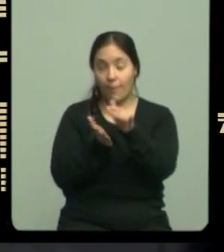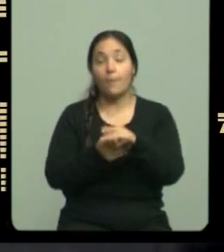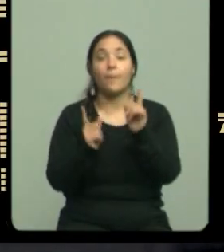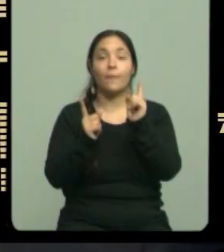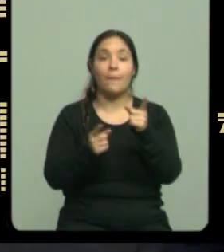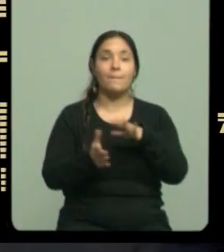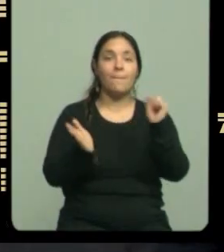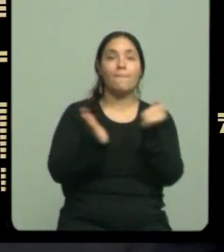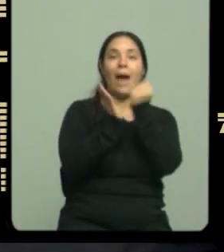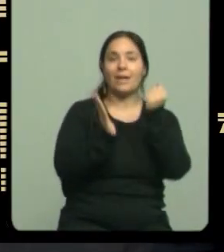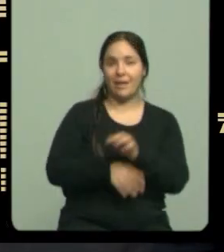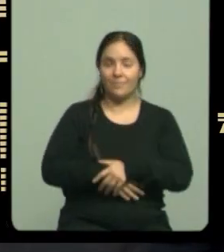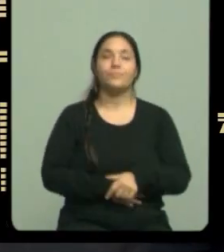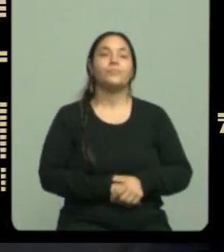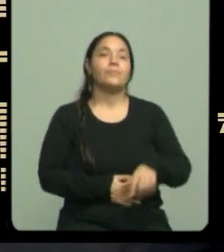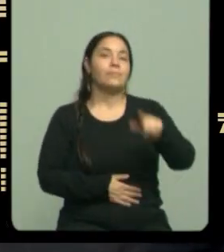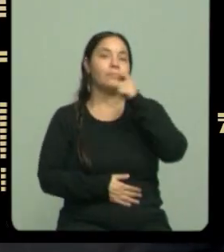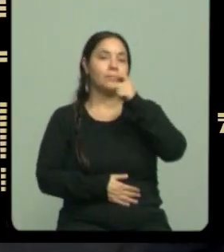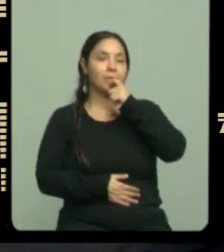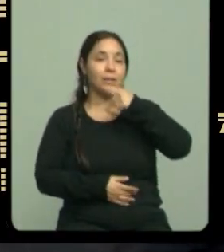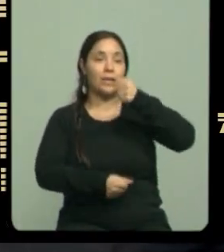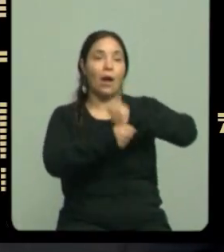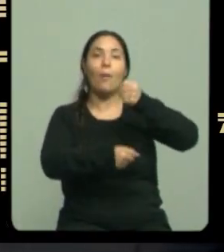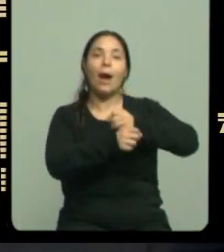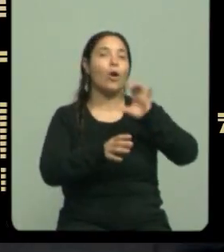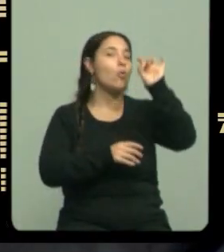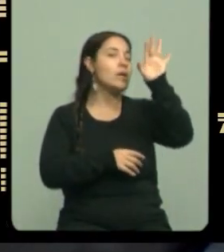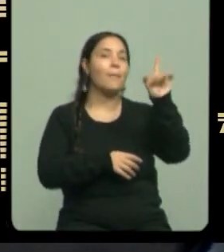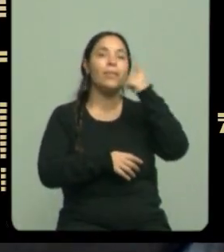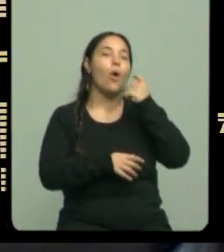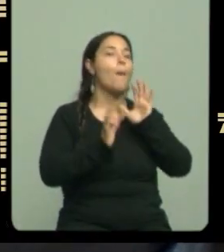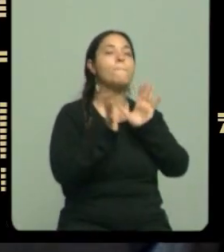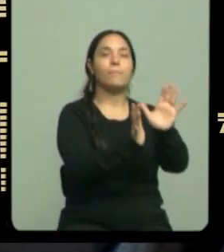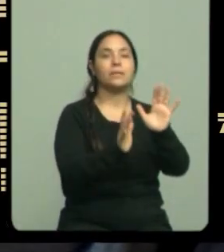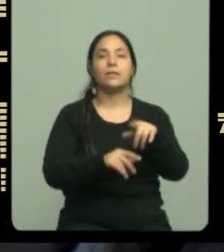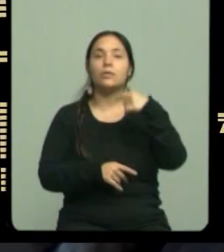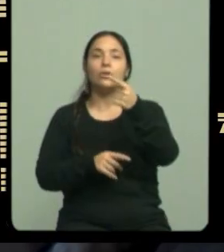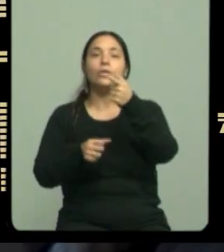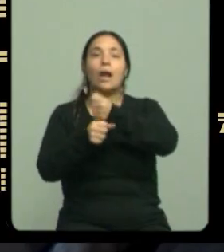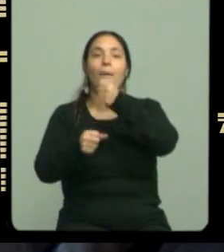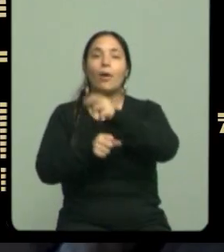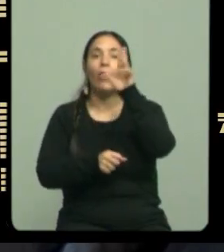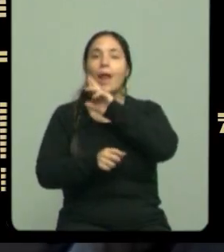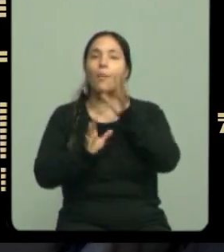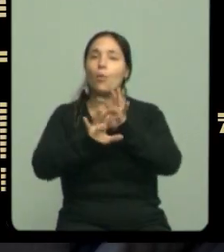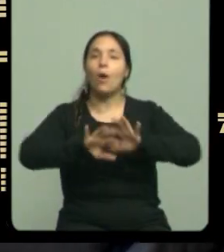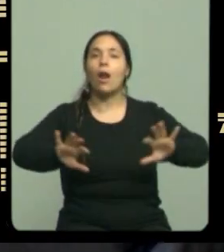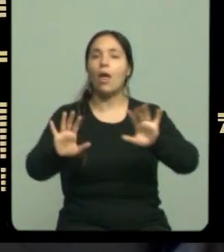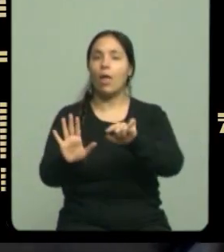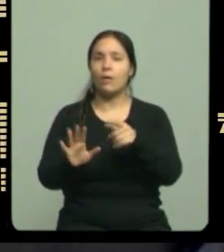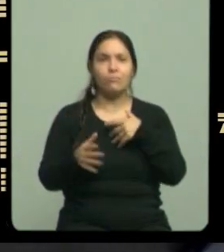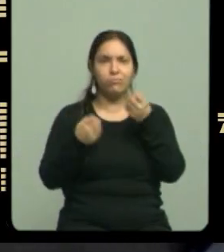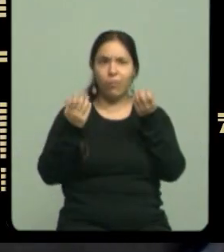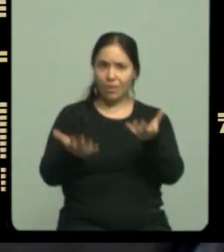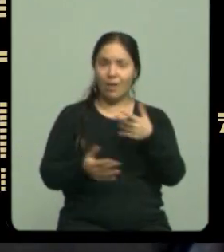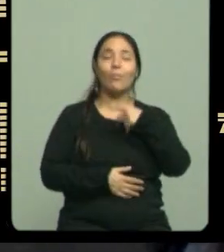mismo, o también estos estereotipos de que hay trabajos que son para hombres y hay trabajos que son para mujeres. ¿Por qué? Por ejemplo,